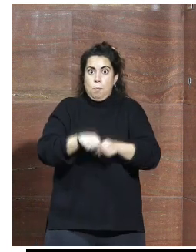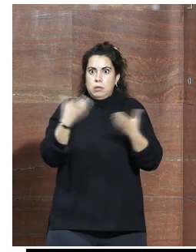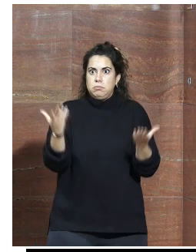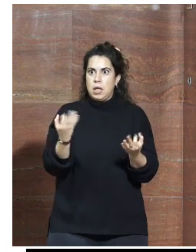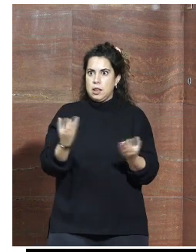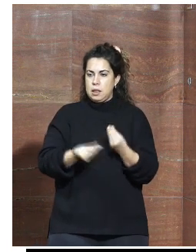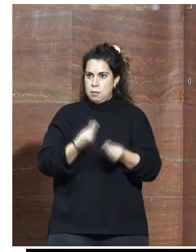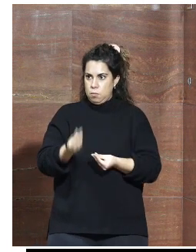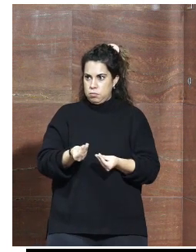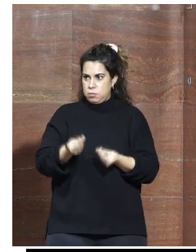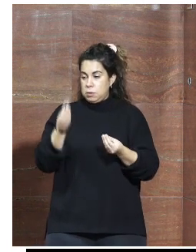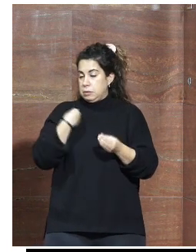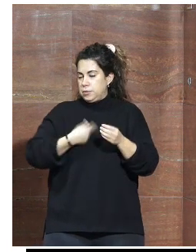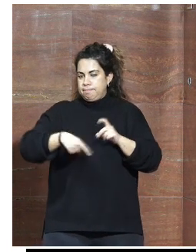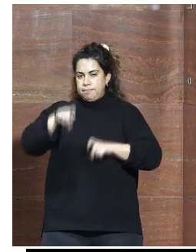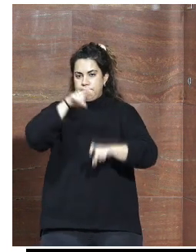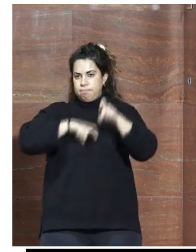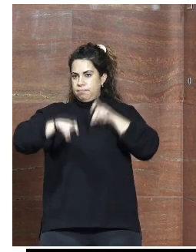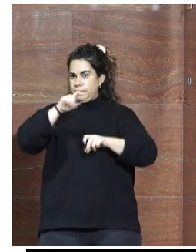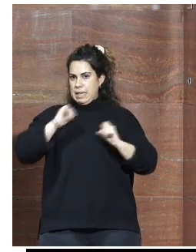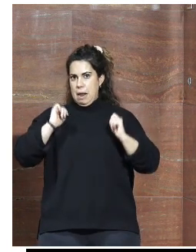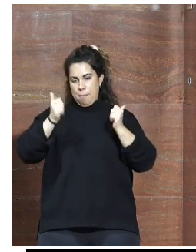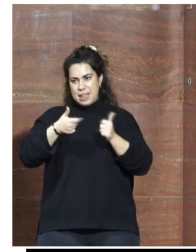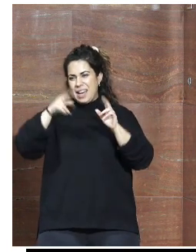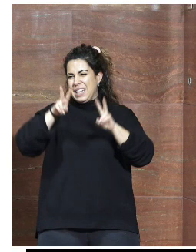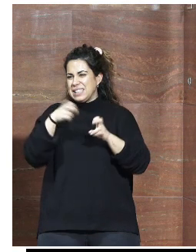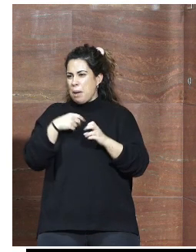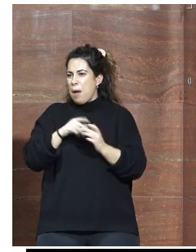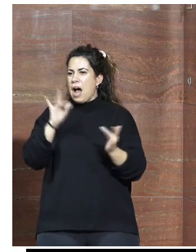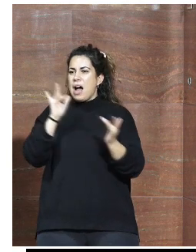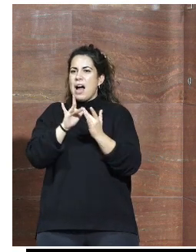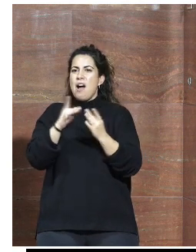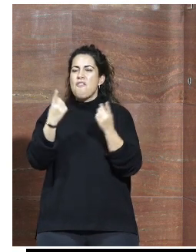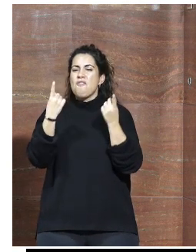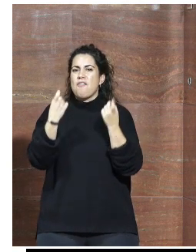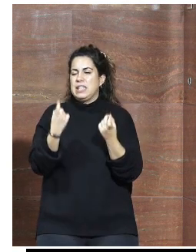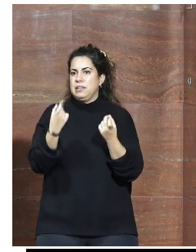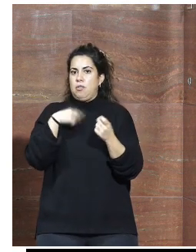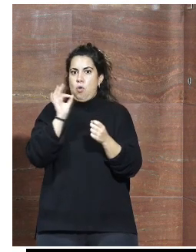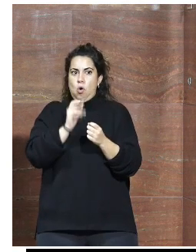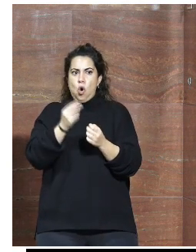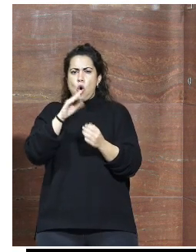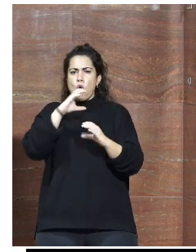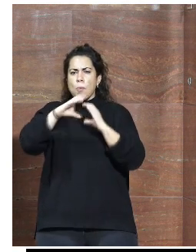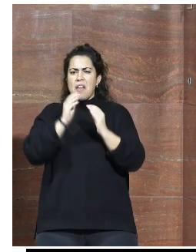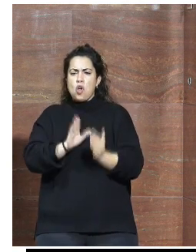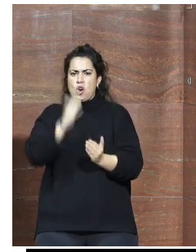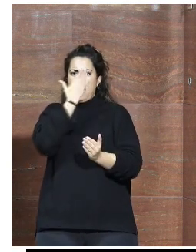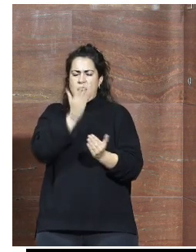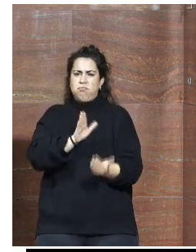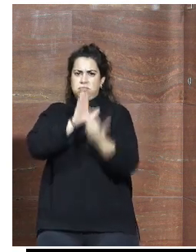porque es volver al origen, ¿no? A esa necesidad de conectar, de comunicarse cara a cara, que puede llegar a